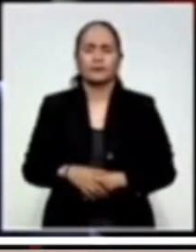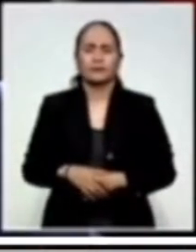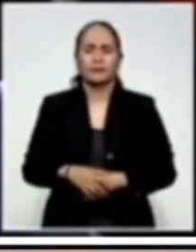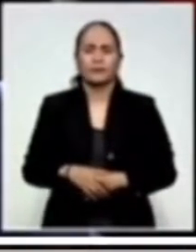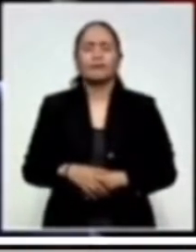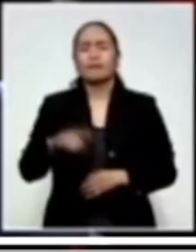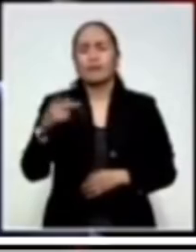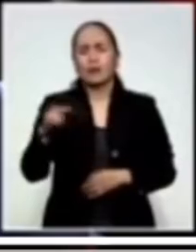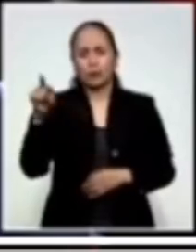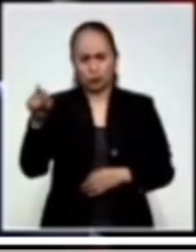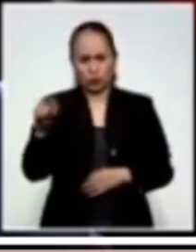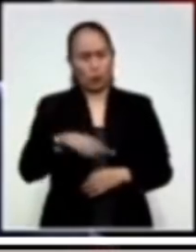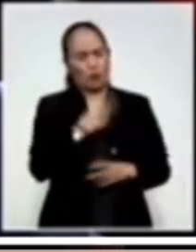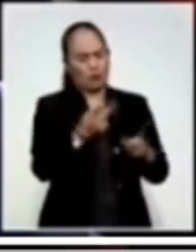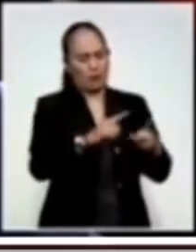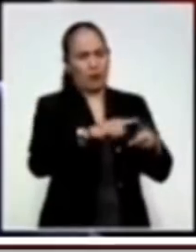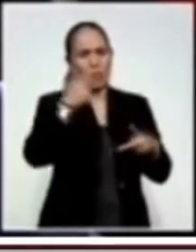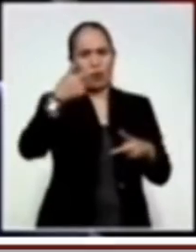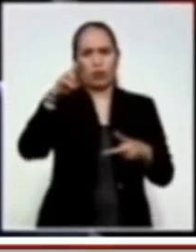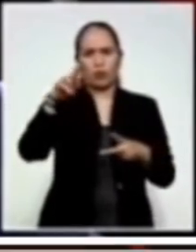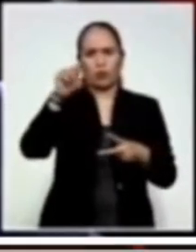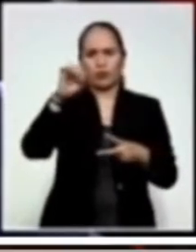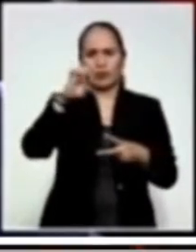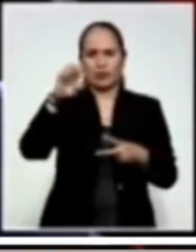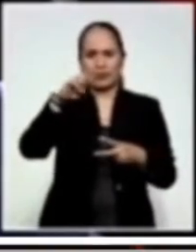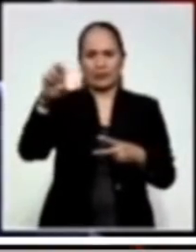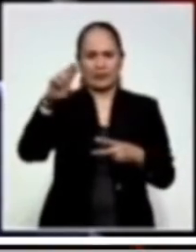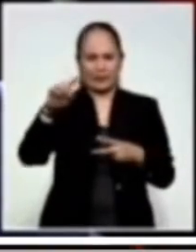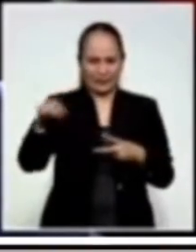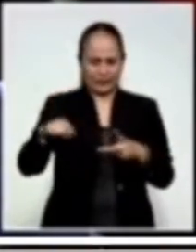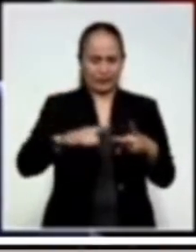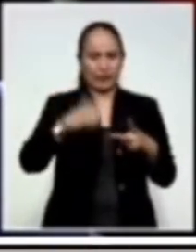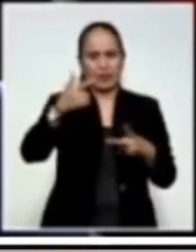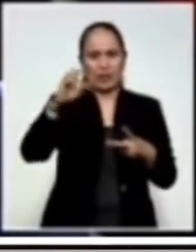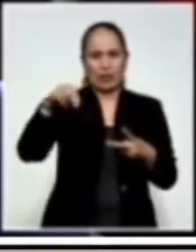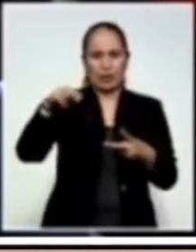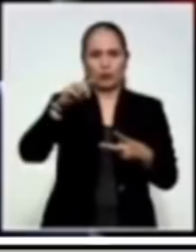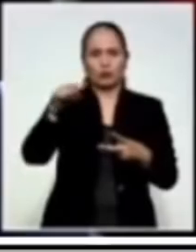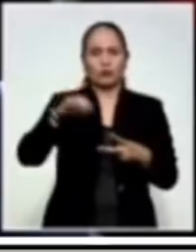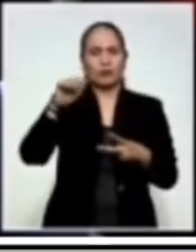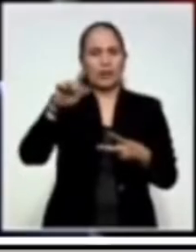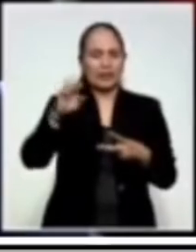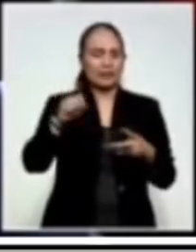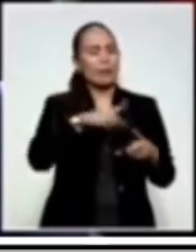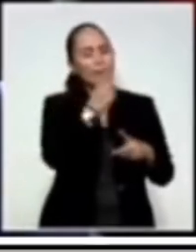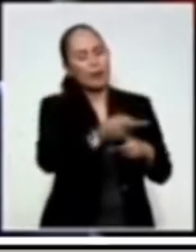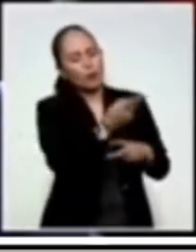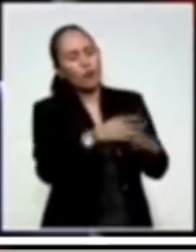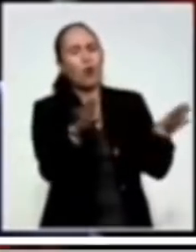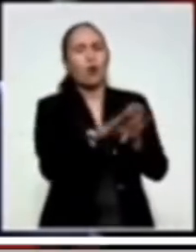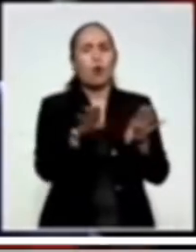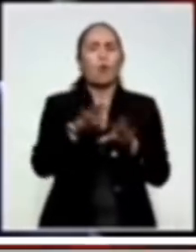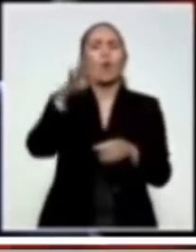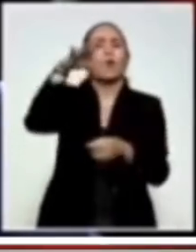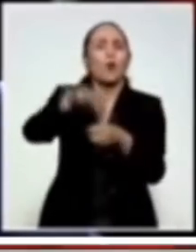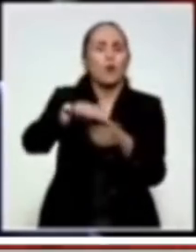preguntó a los ministros Gutiérrez y González Alcántara cómo querían que computaran su voto. Sin embargo,